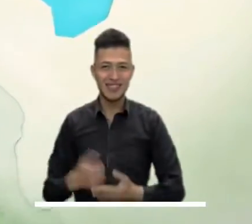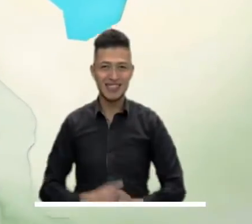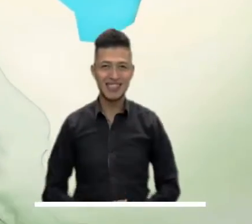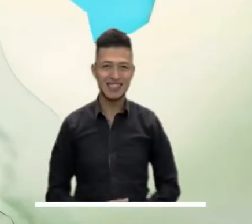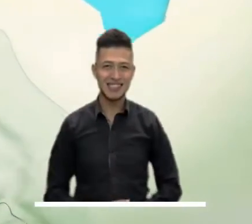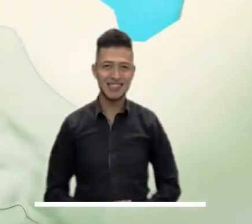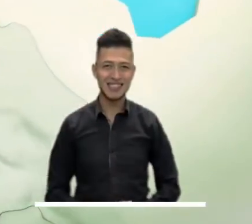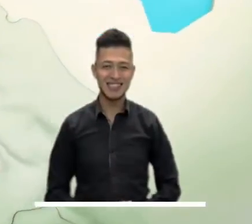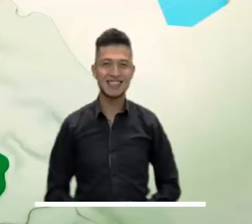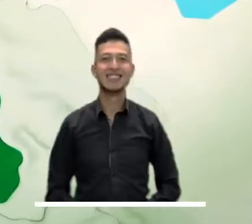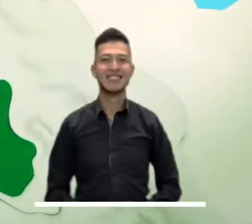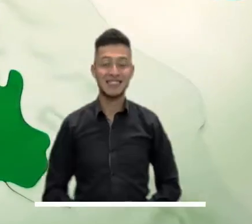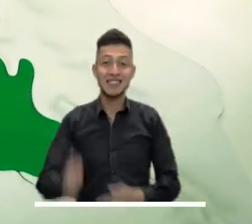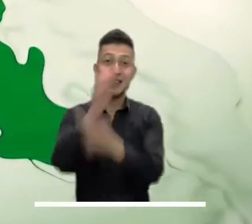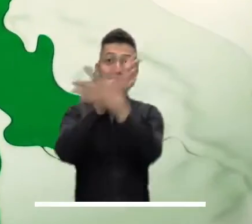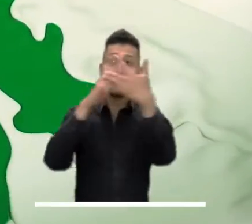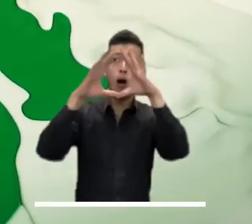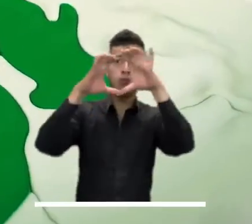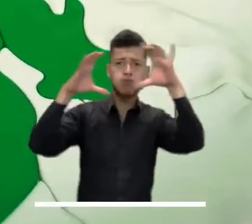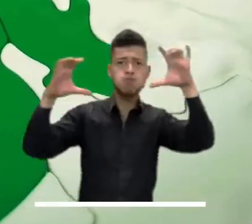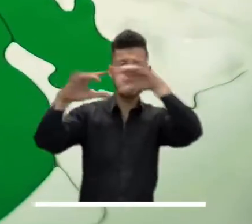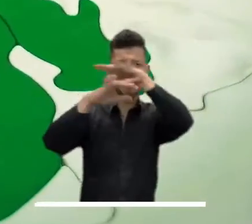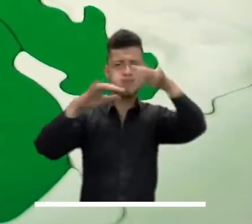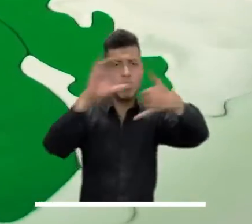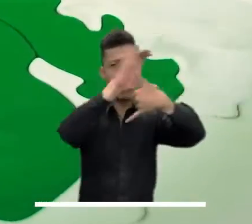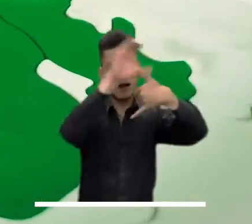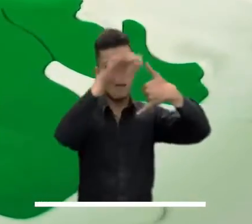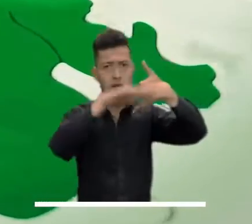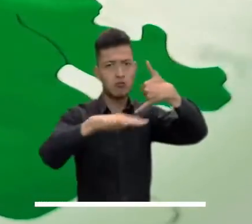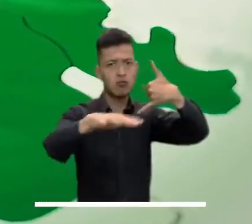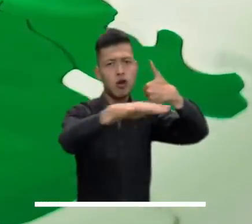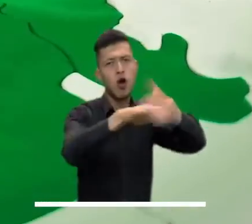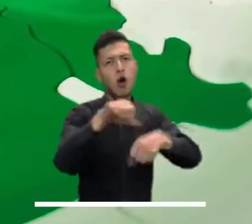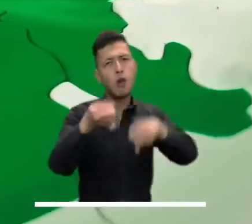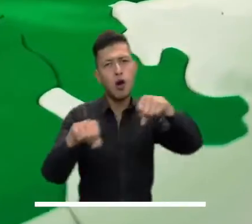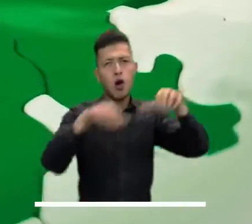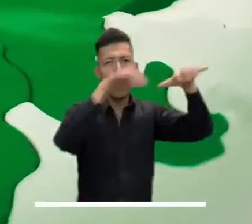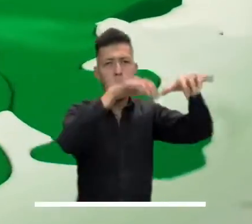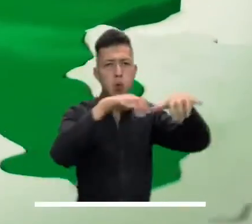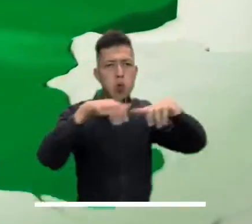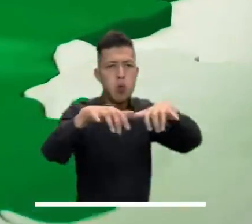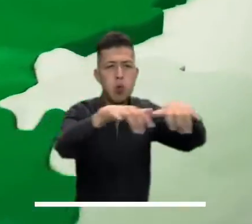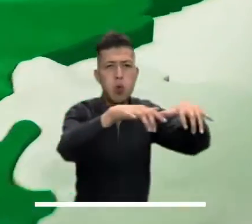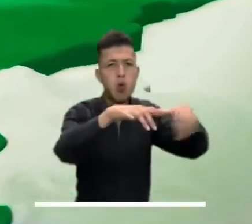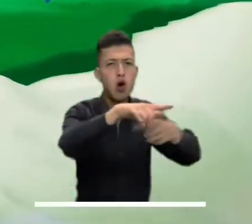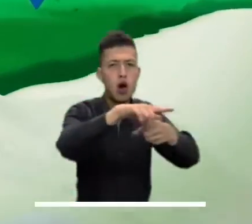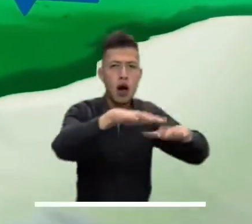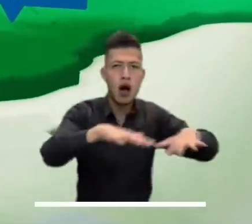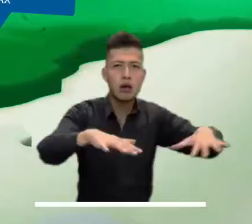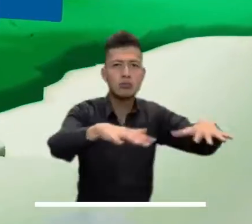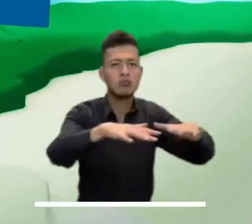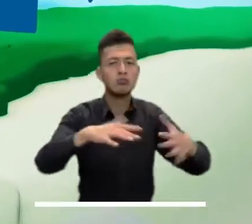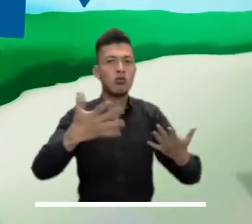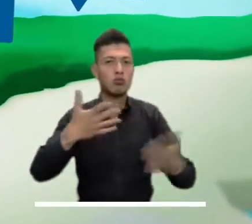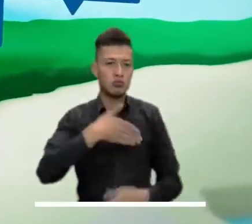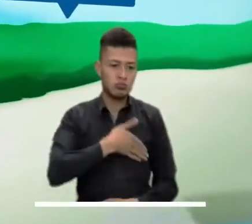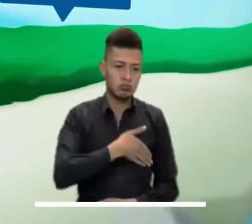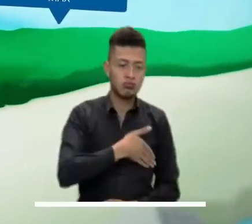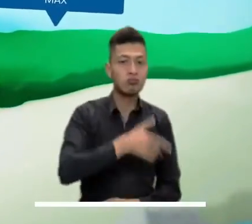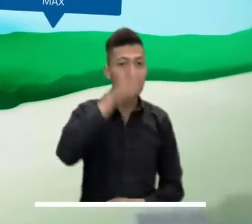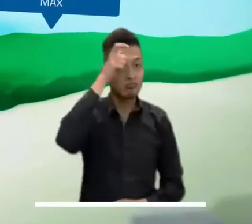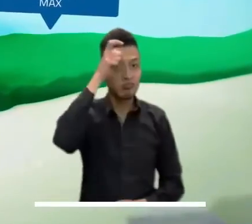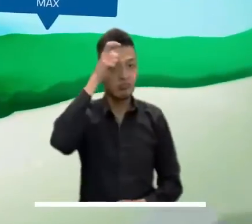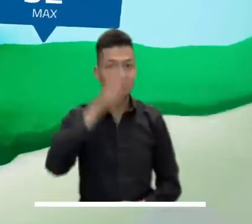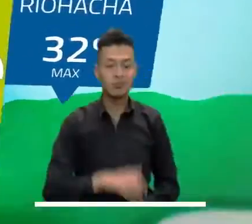El cielo parcialmente cubierto de la tarde en el Caribe anuncia posibles lluvias locales en territorios de Córdoba y Bolívar.